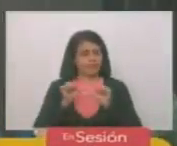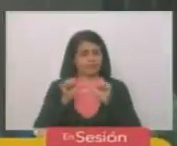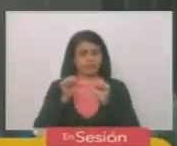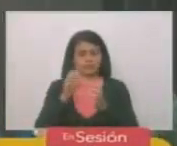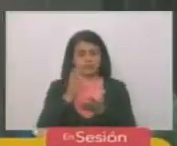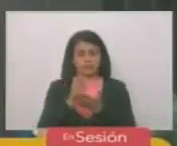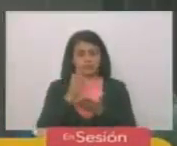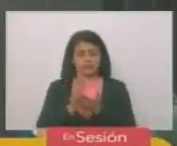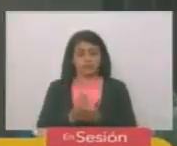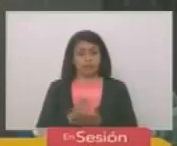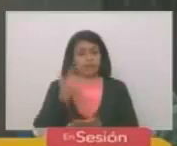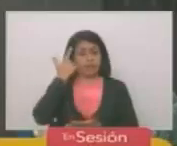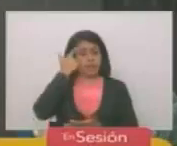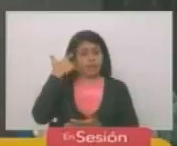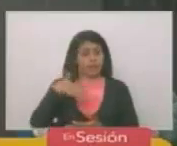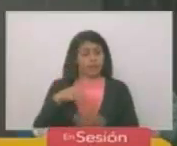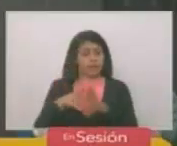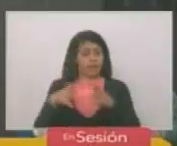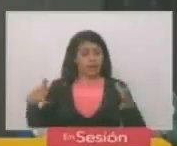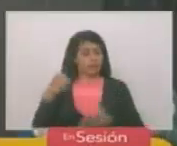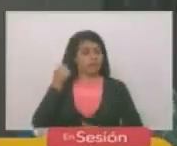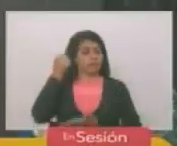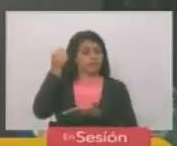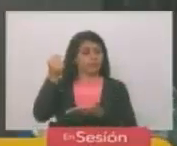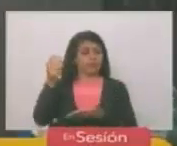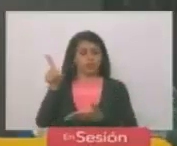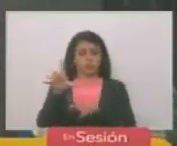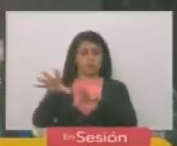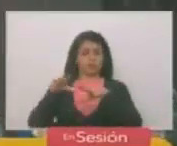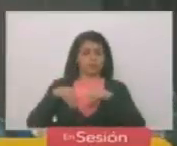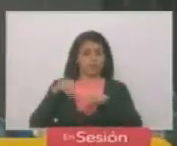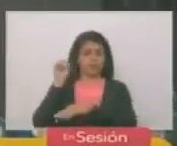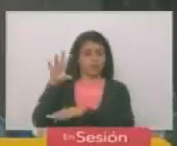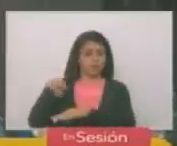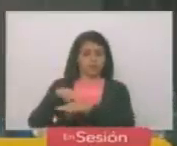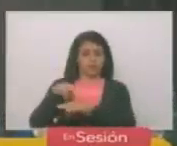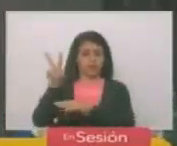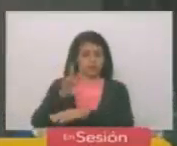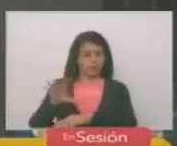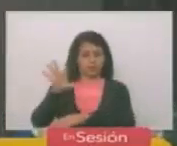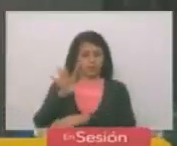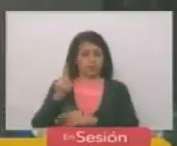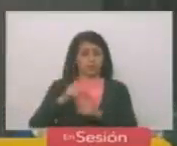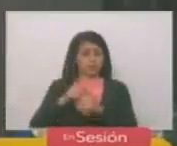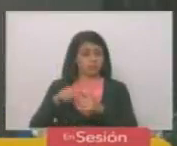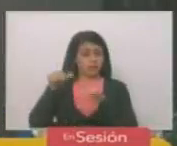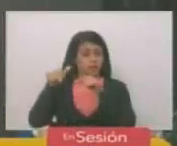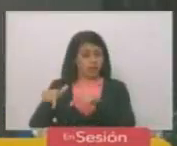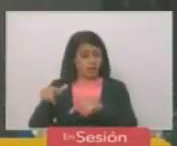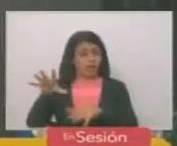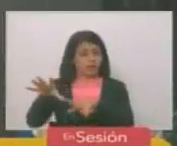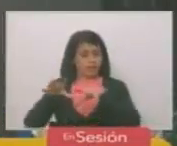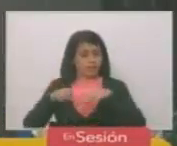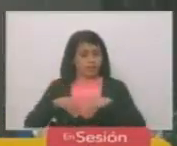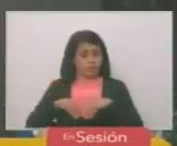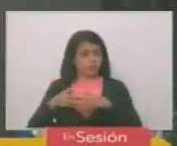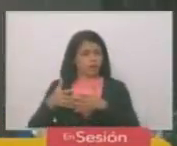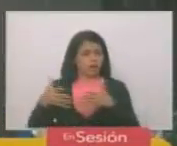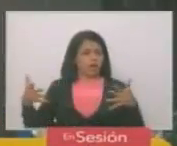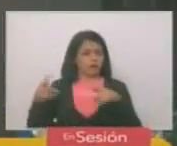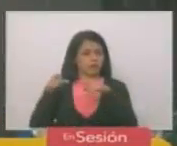constantemente y que creen que su gran trofeo es no reconocer esta asamblea. Pues bien, ahí está el reconocimiento más